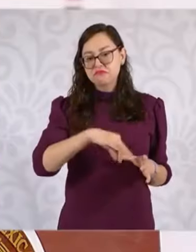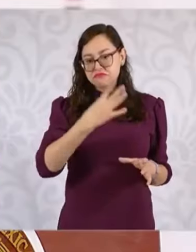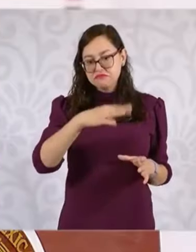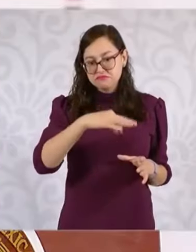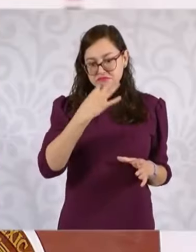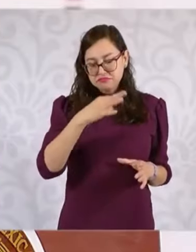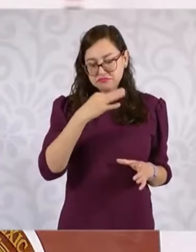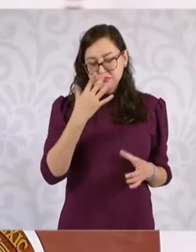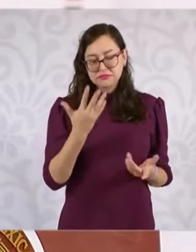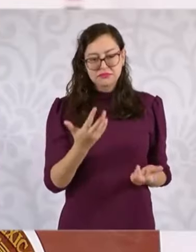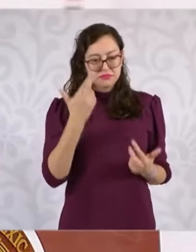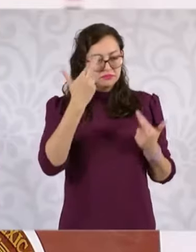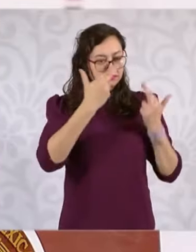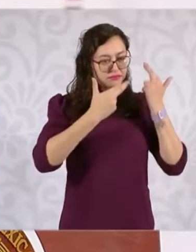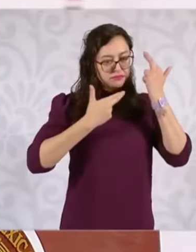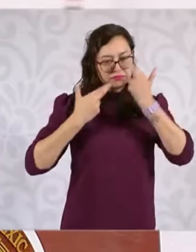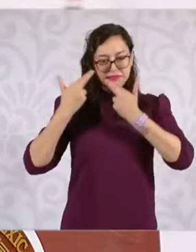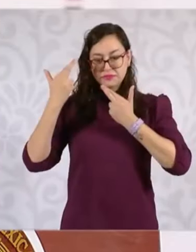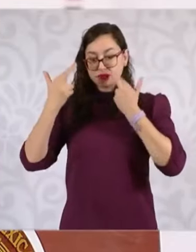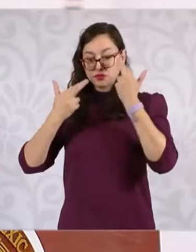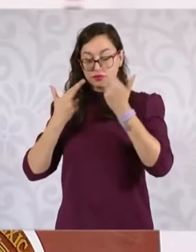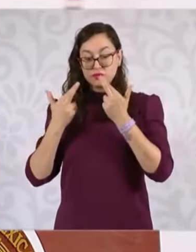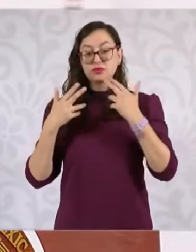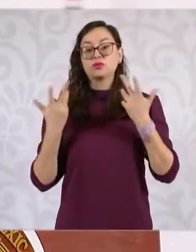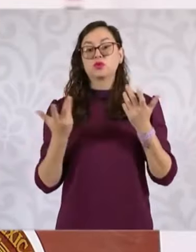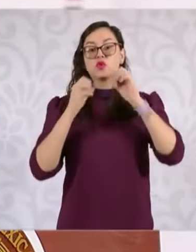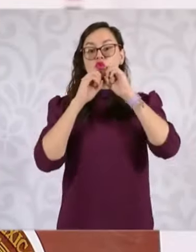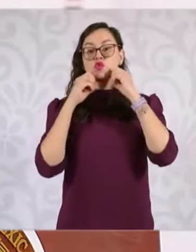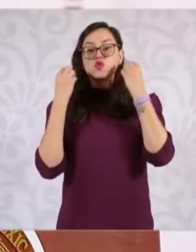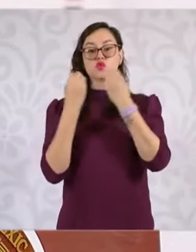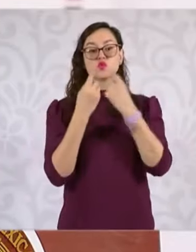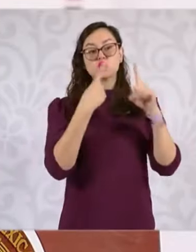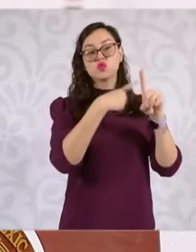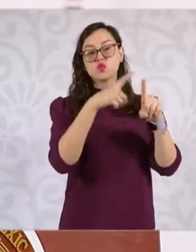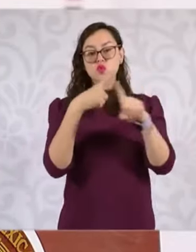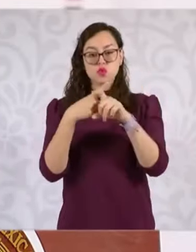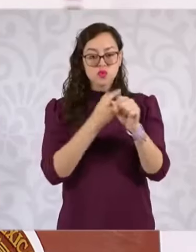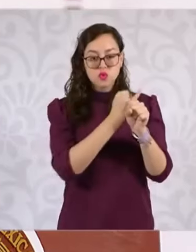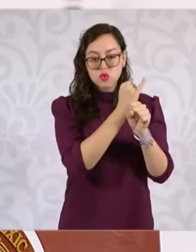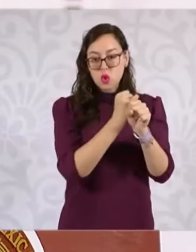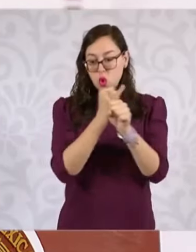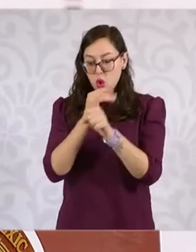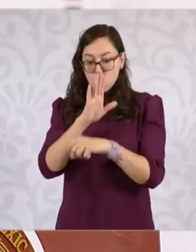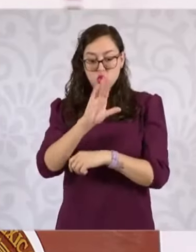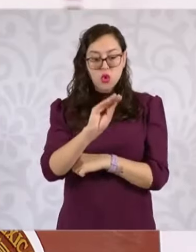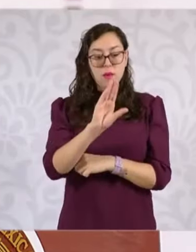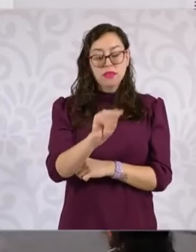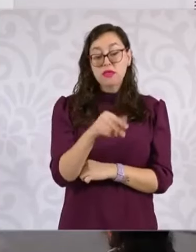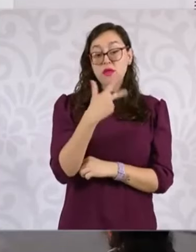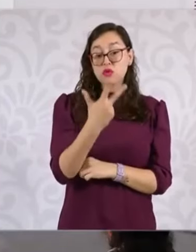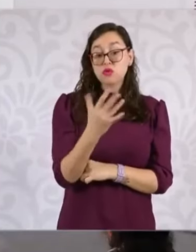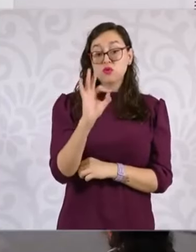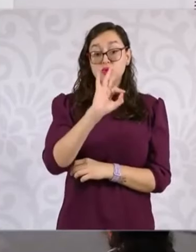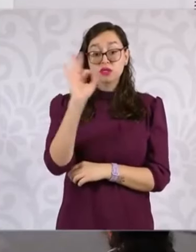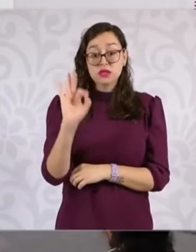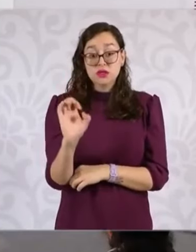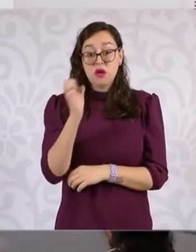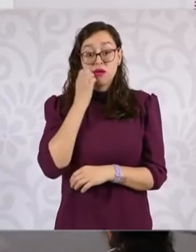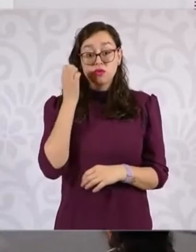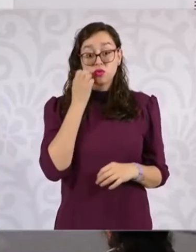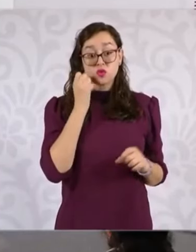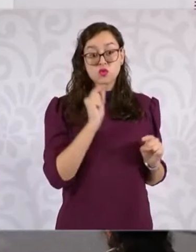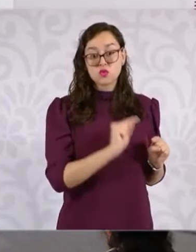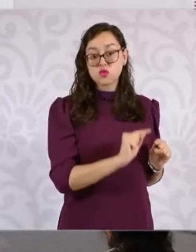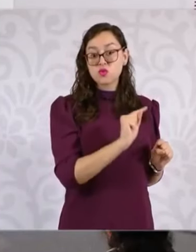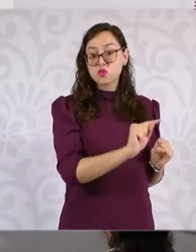realizaron organizaciones revela que en el 98 por ciento de las escuelas donde se hizo ese estudio